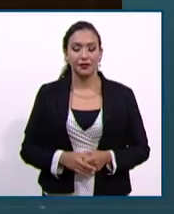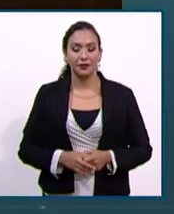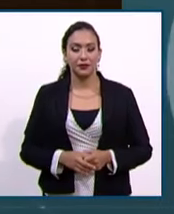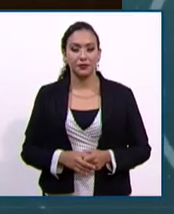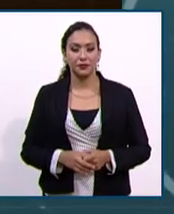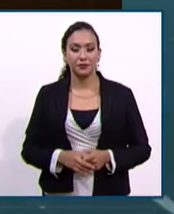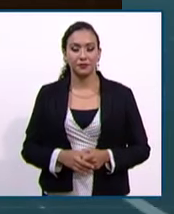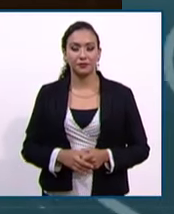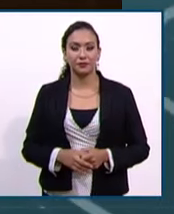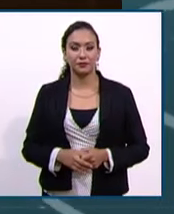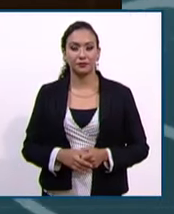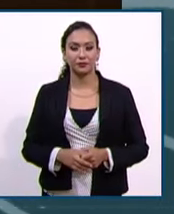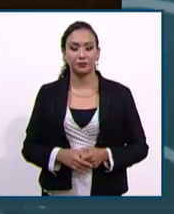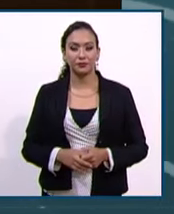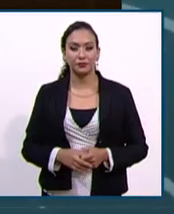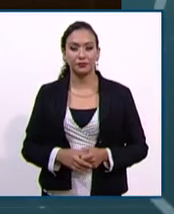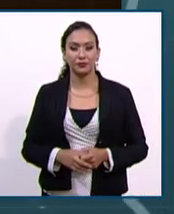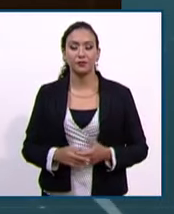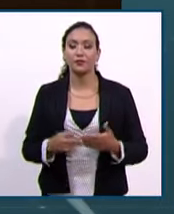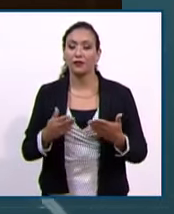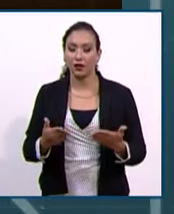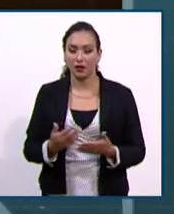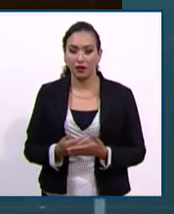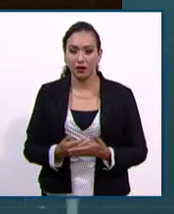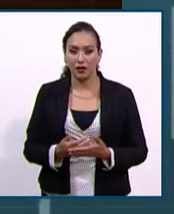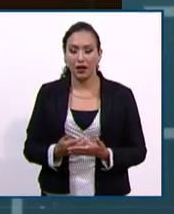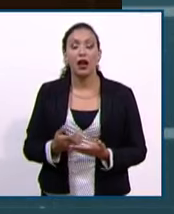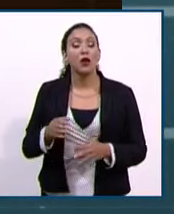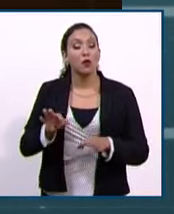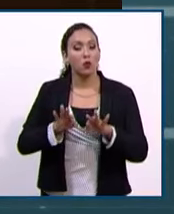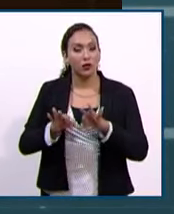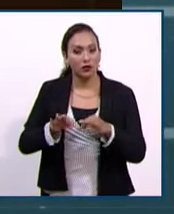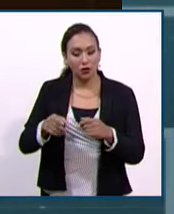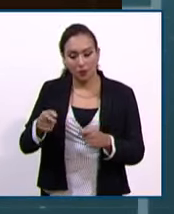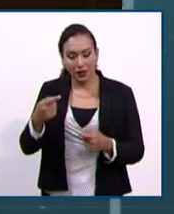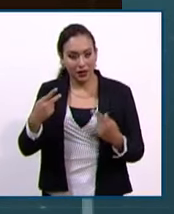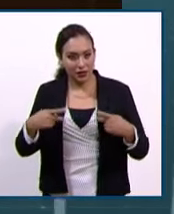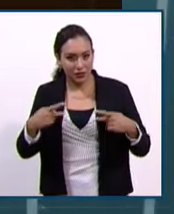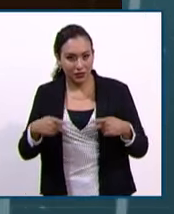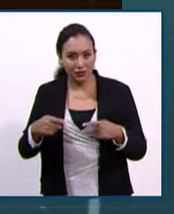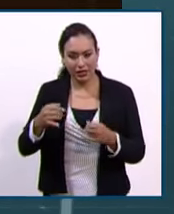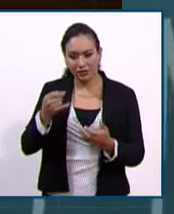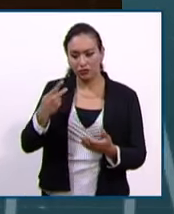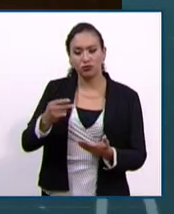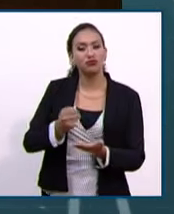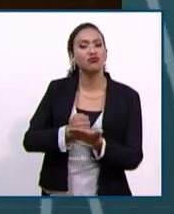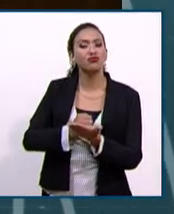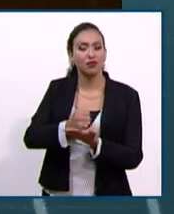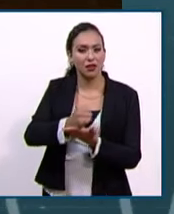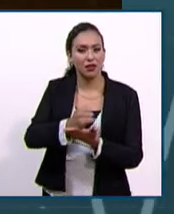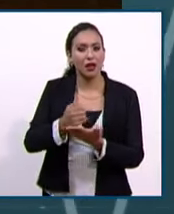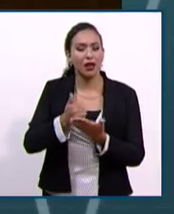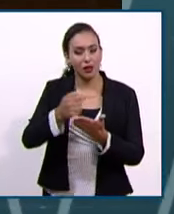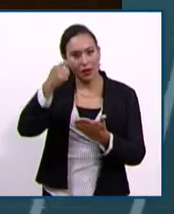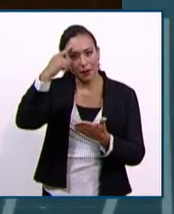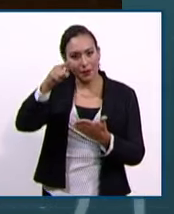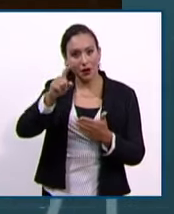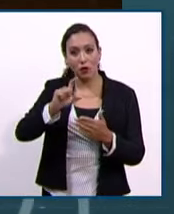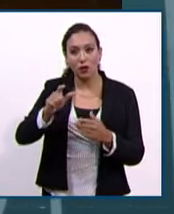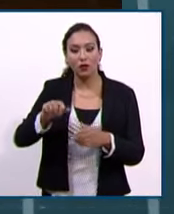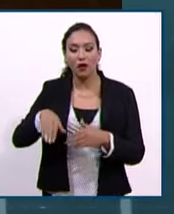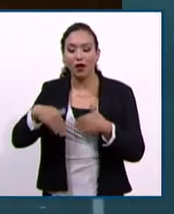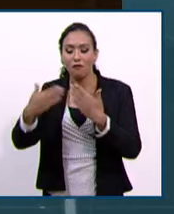La inamovilidad produce seguridad en el empleo y libertad para decidir libre de presiones